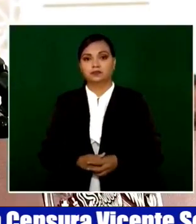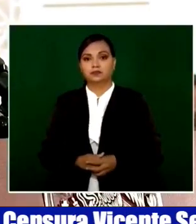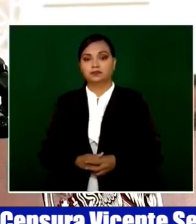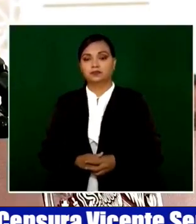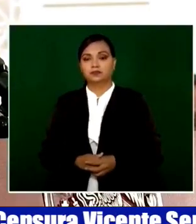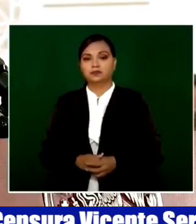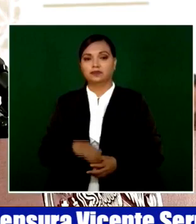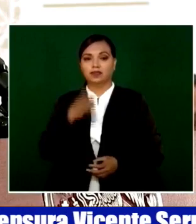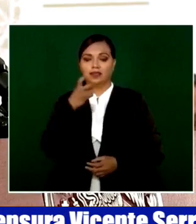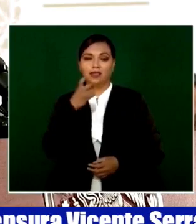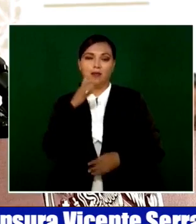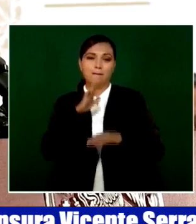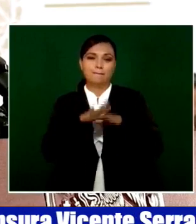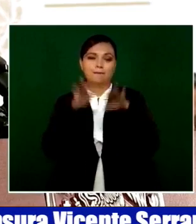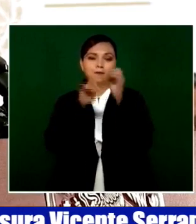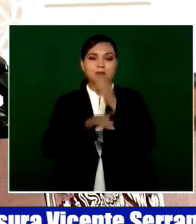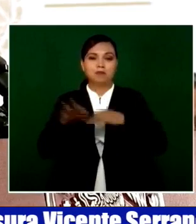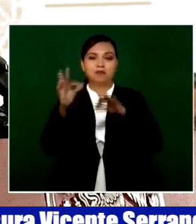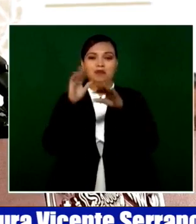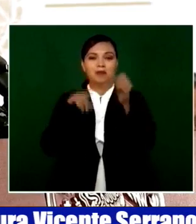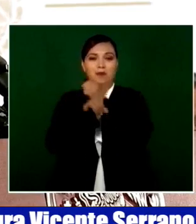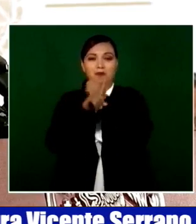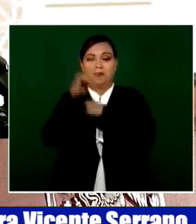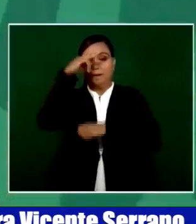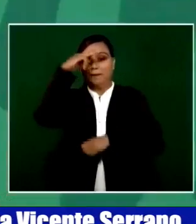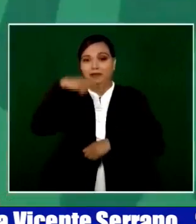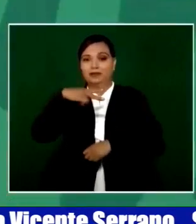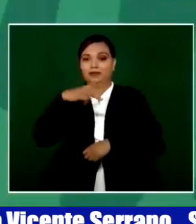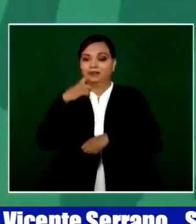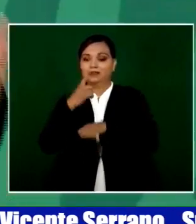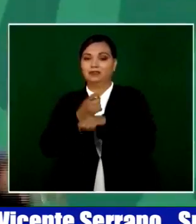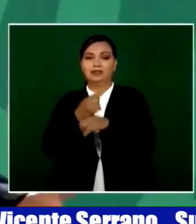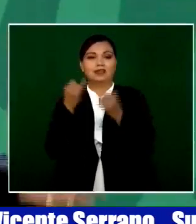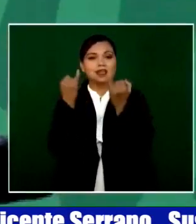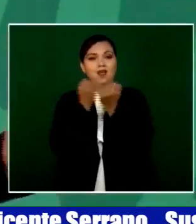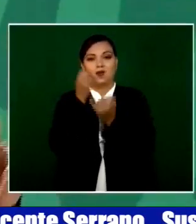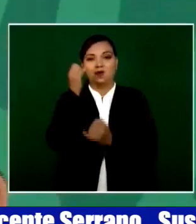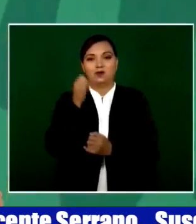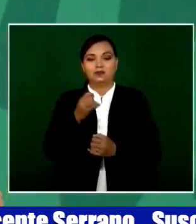era el principal problema de México. Tan es así